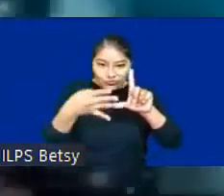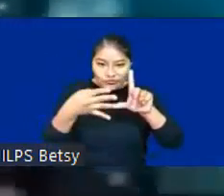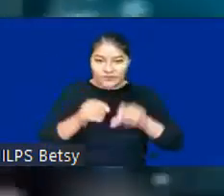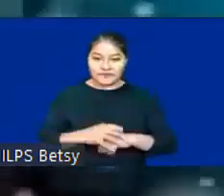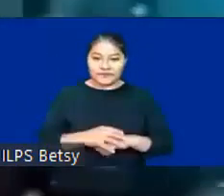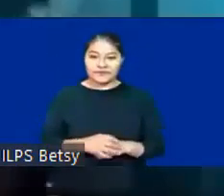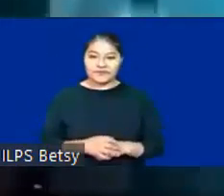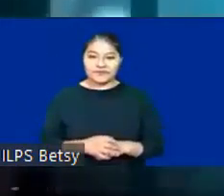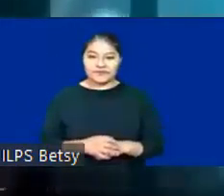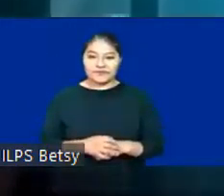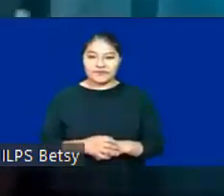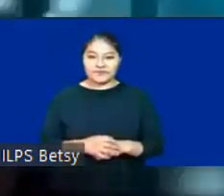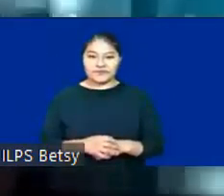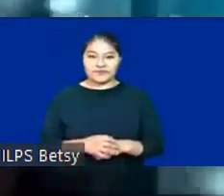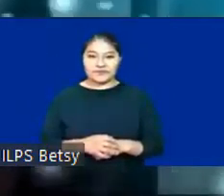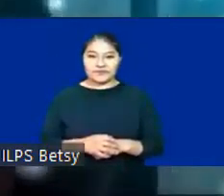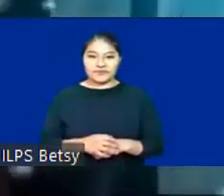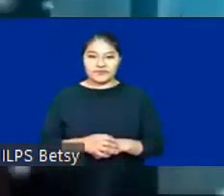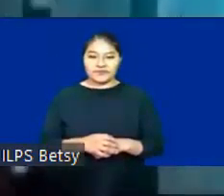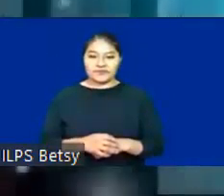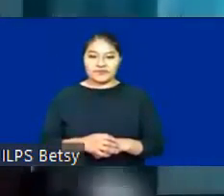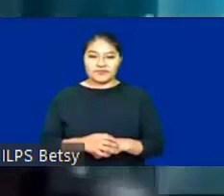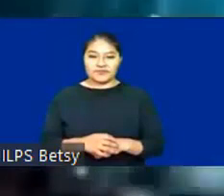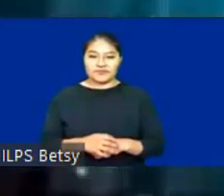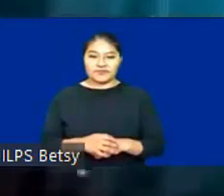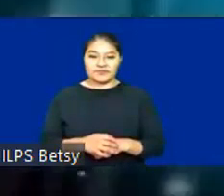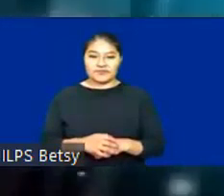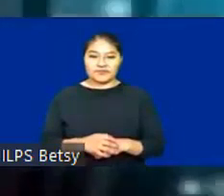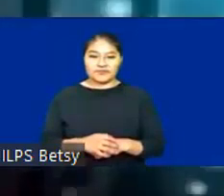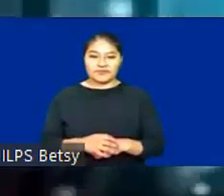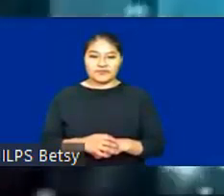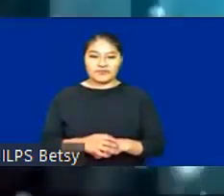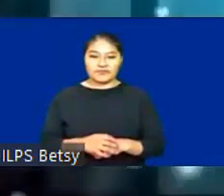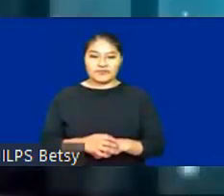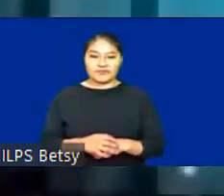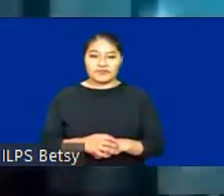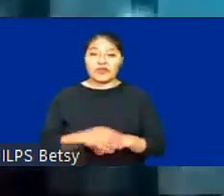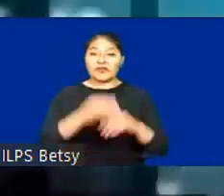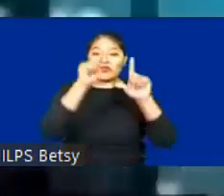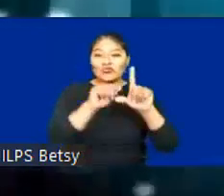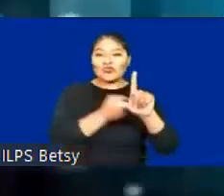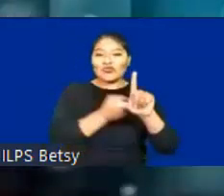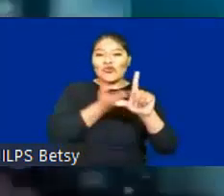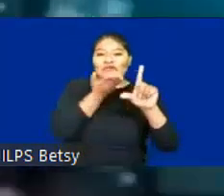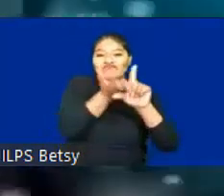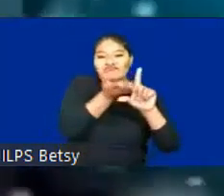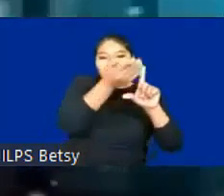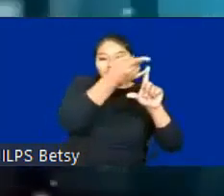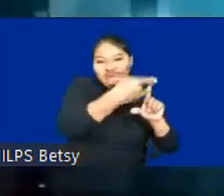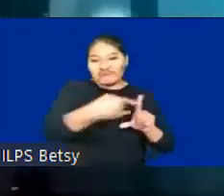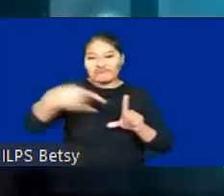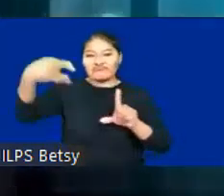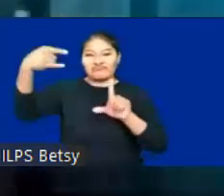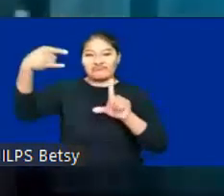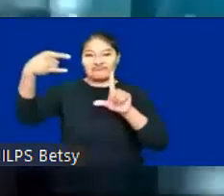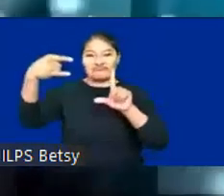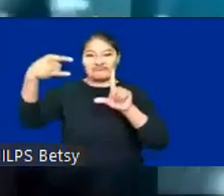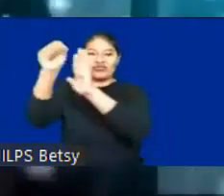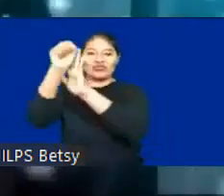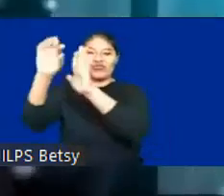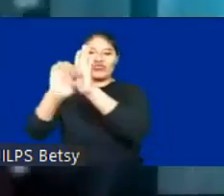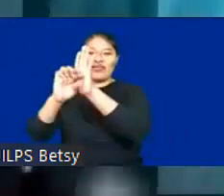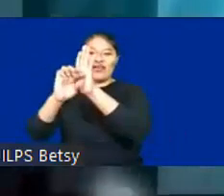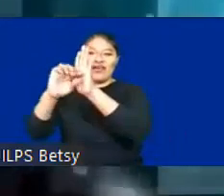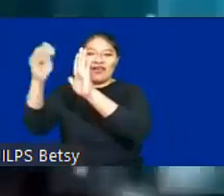finalmente toda esa documentación presentada a través del CID, llega hacia los sistemas registrales donde es calificado y generado el